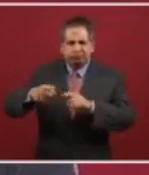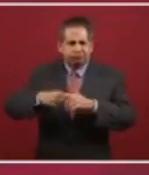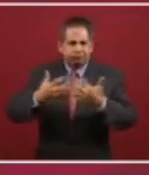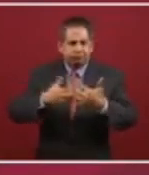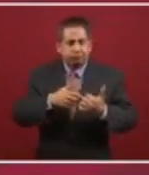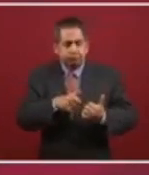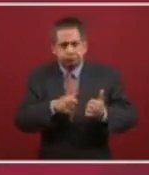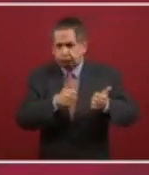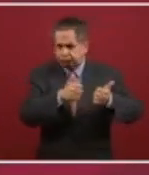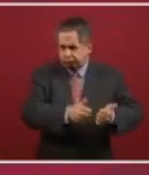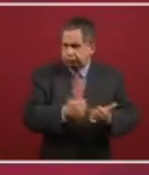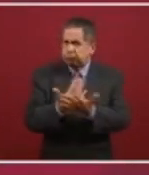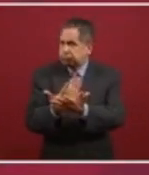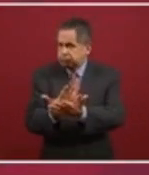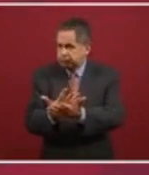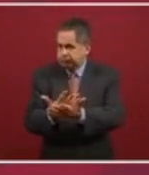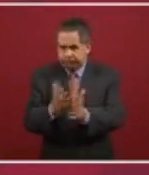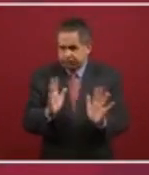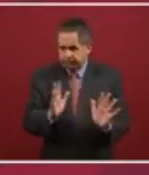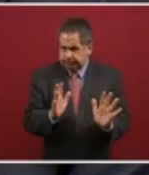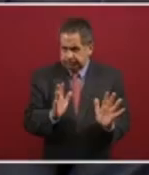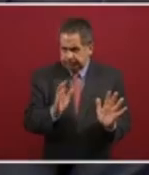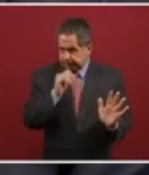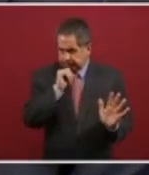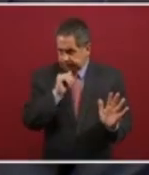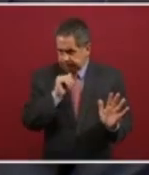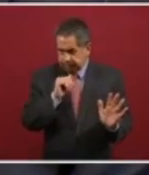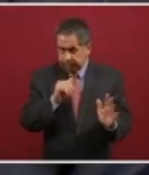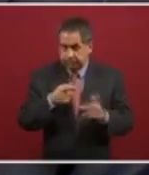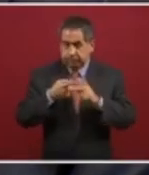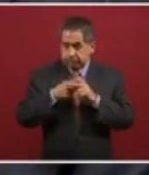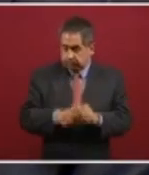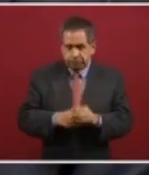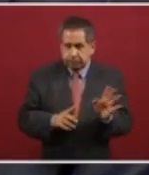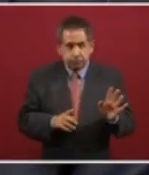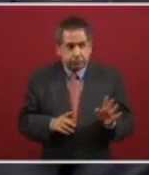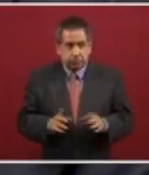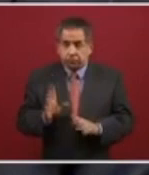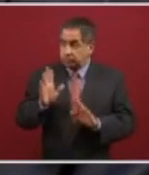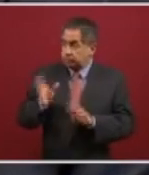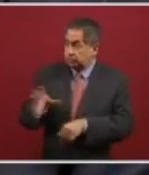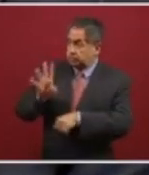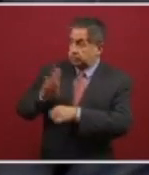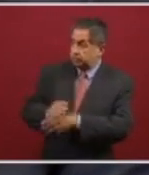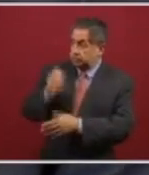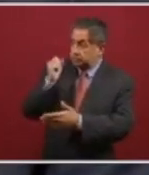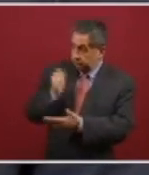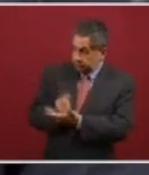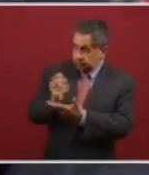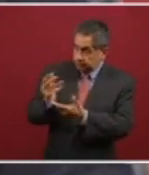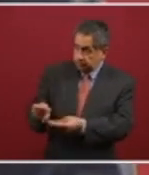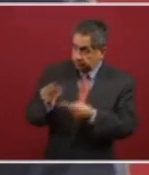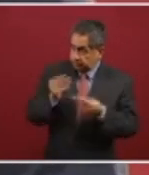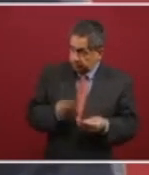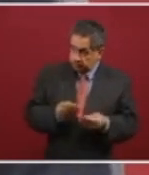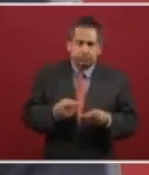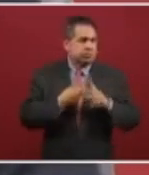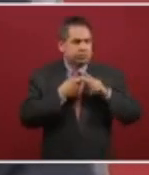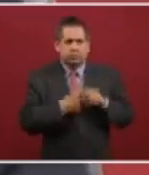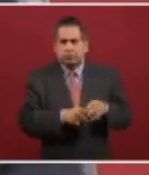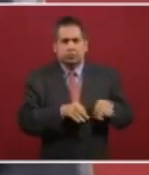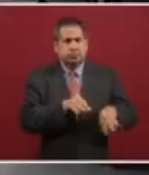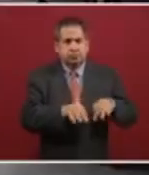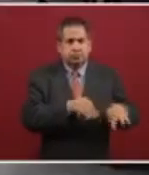esperando, nada más que den el estudio de impacto